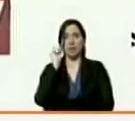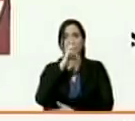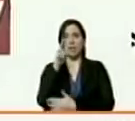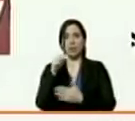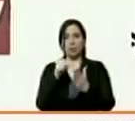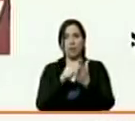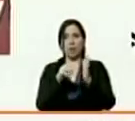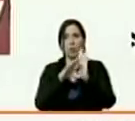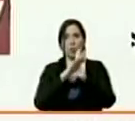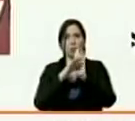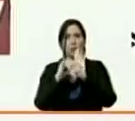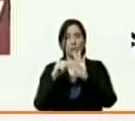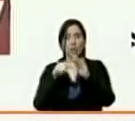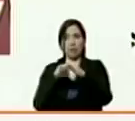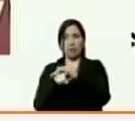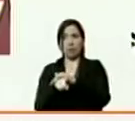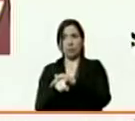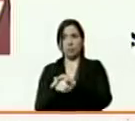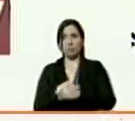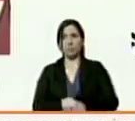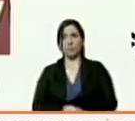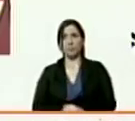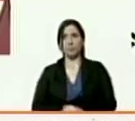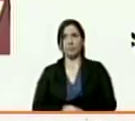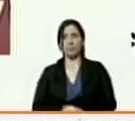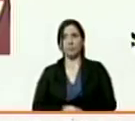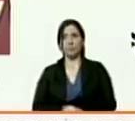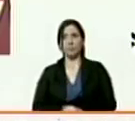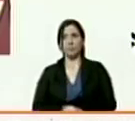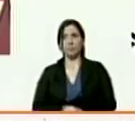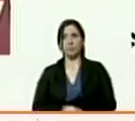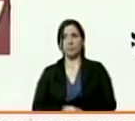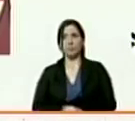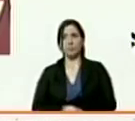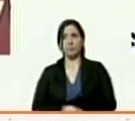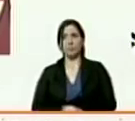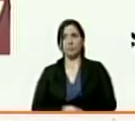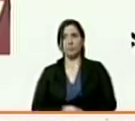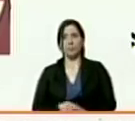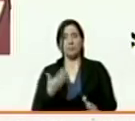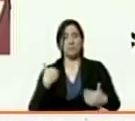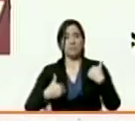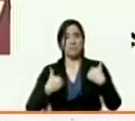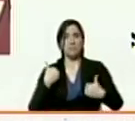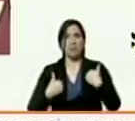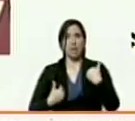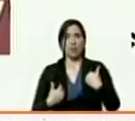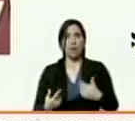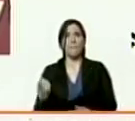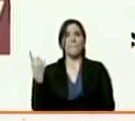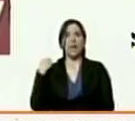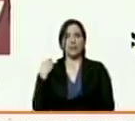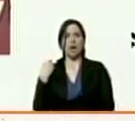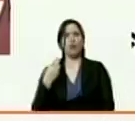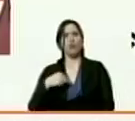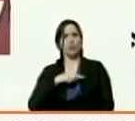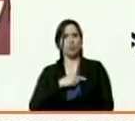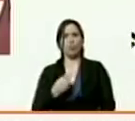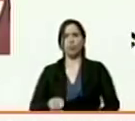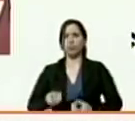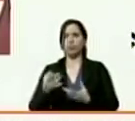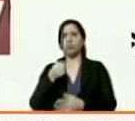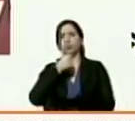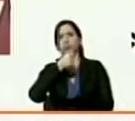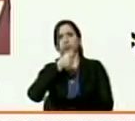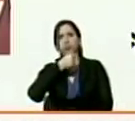Constituyente. Eso sucede. Nosotros el miércoles pasado dimos una rueda de prensa.